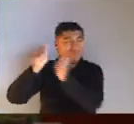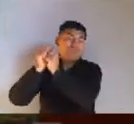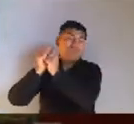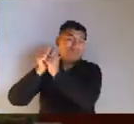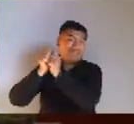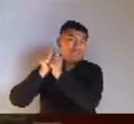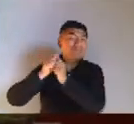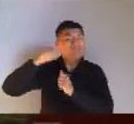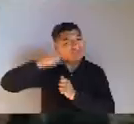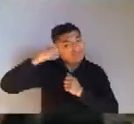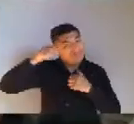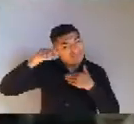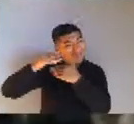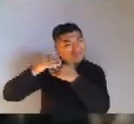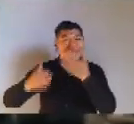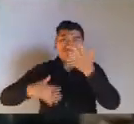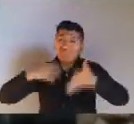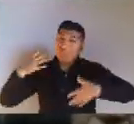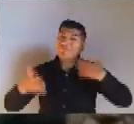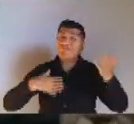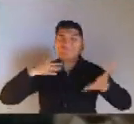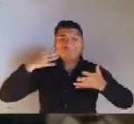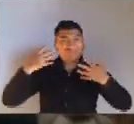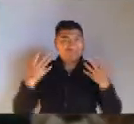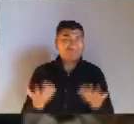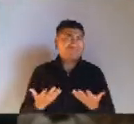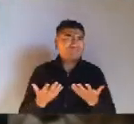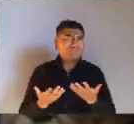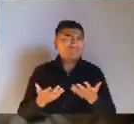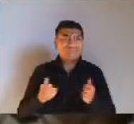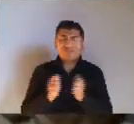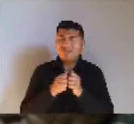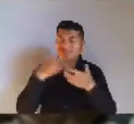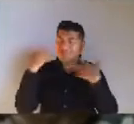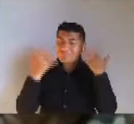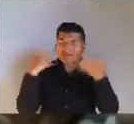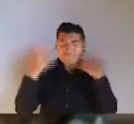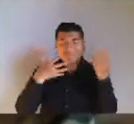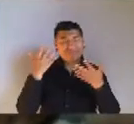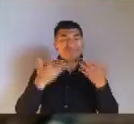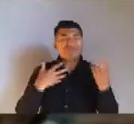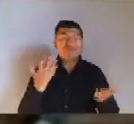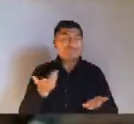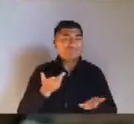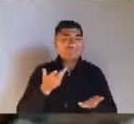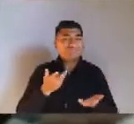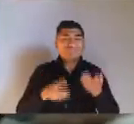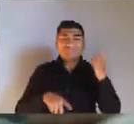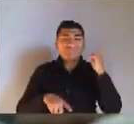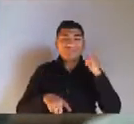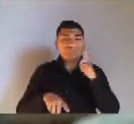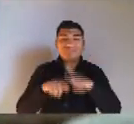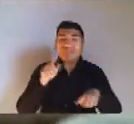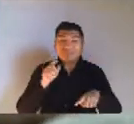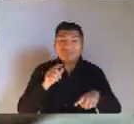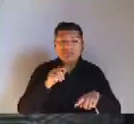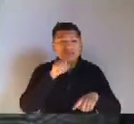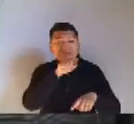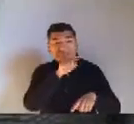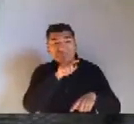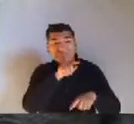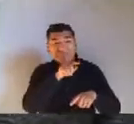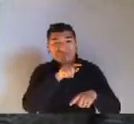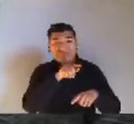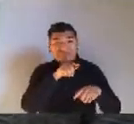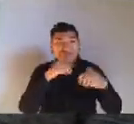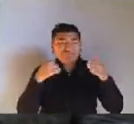que acercarnos con entusiasmo, con alegría, con felicidad. No vamos a conquistar a nadie si